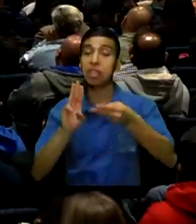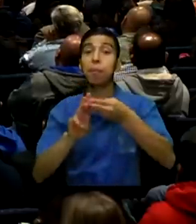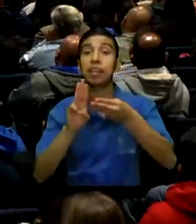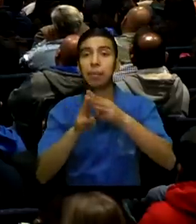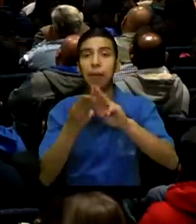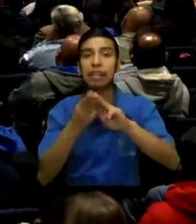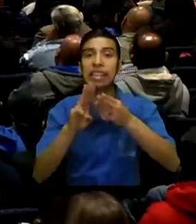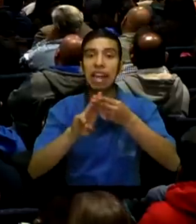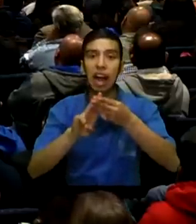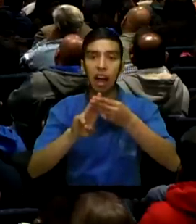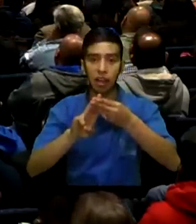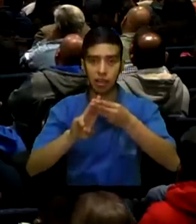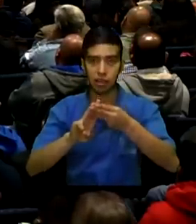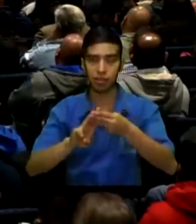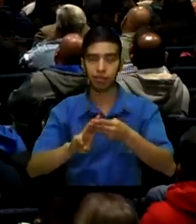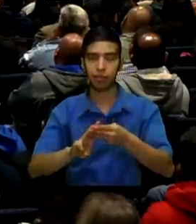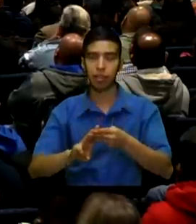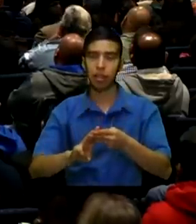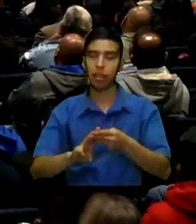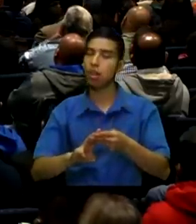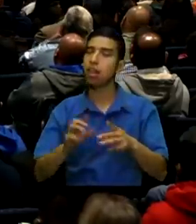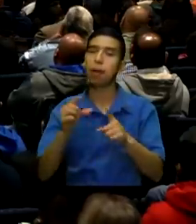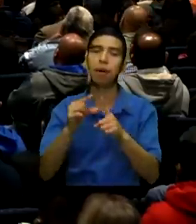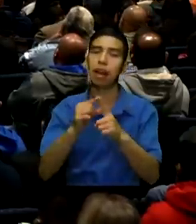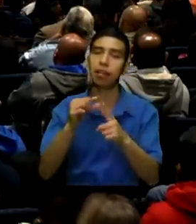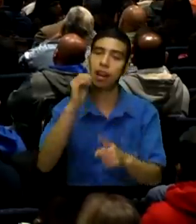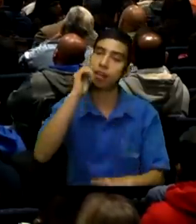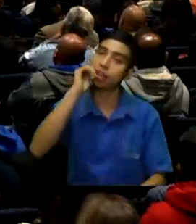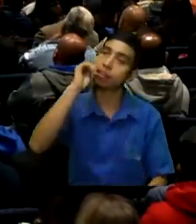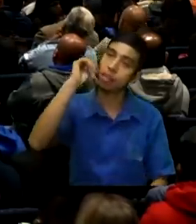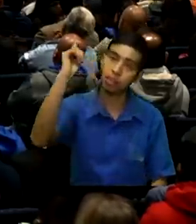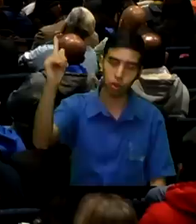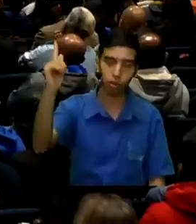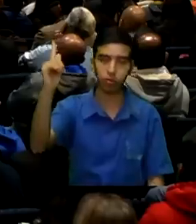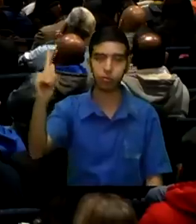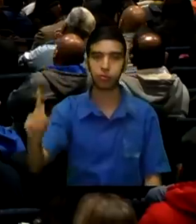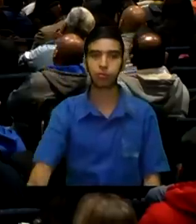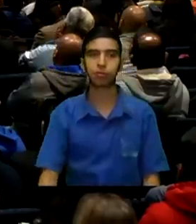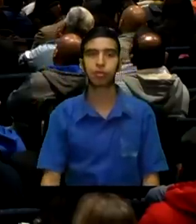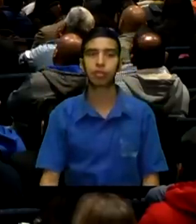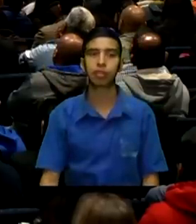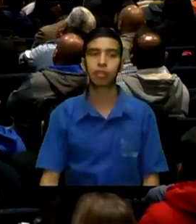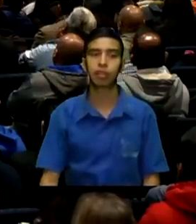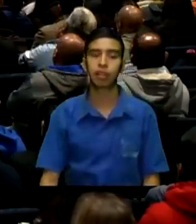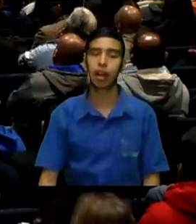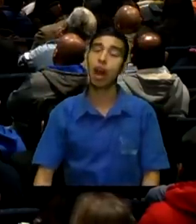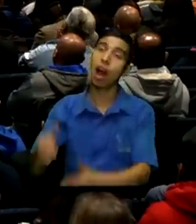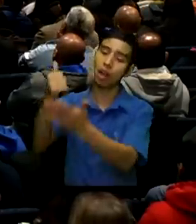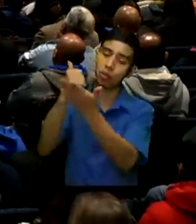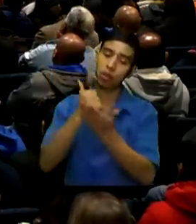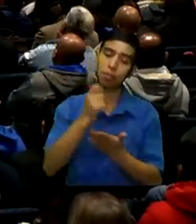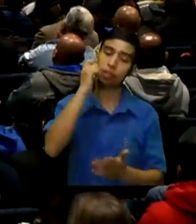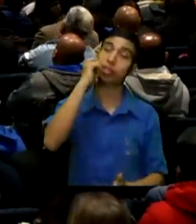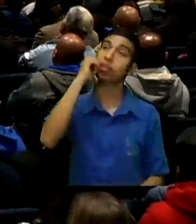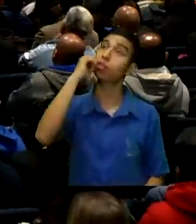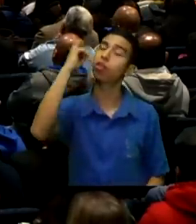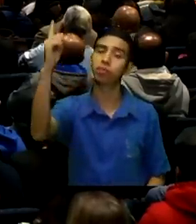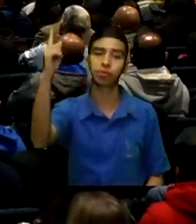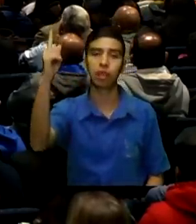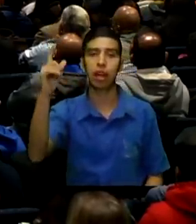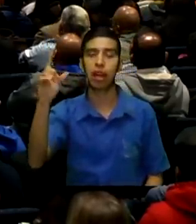Señor. Entonces, dentro de las, estoy tardándome mucho, Padre, ayúdame, por favor. Dentro de